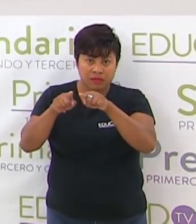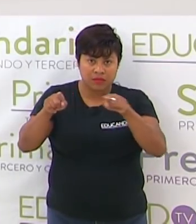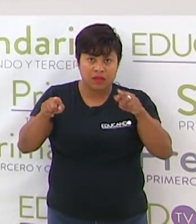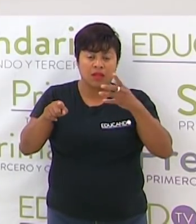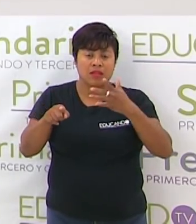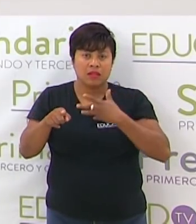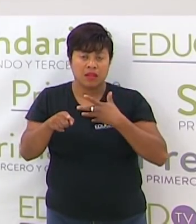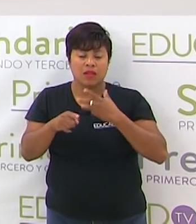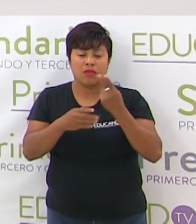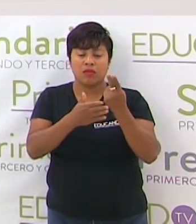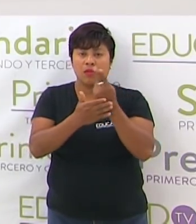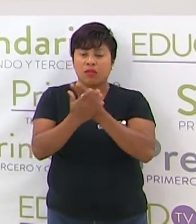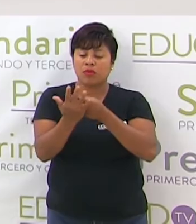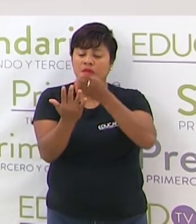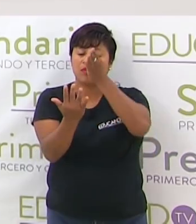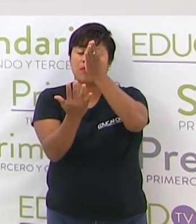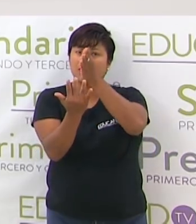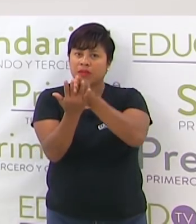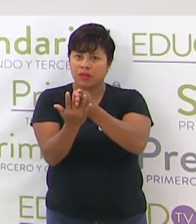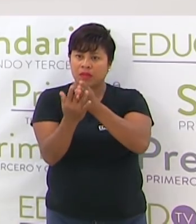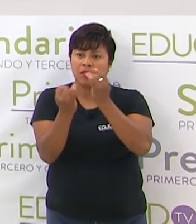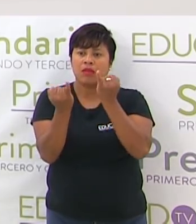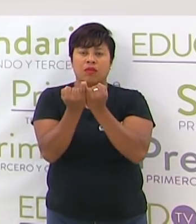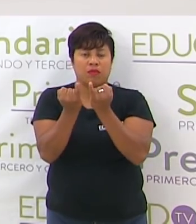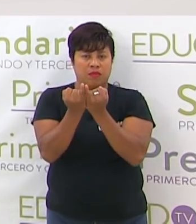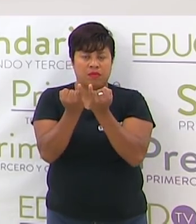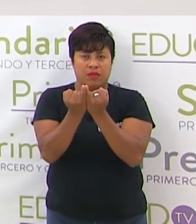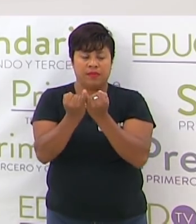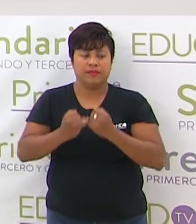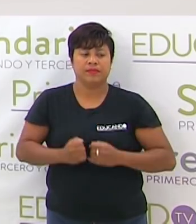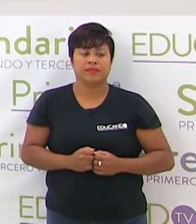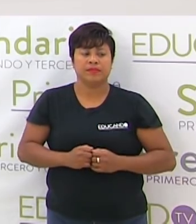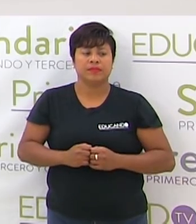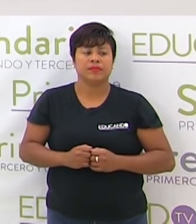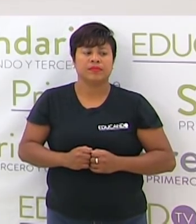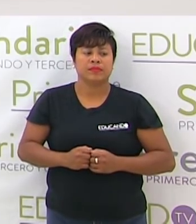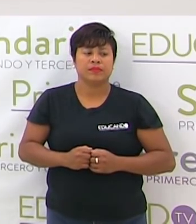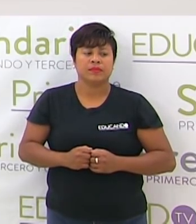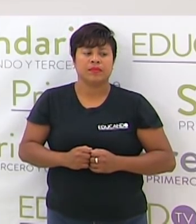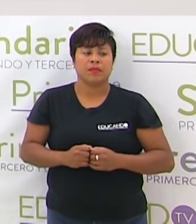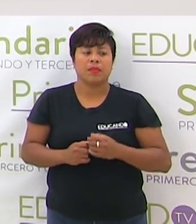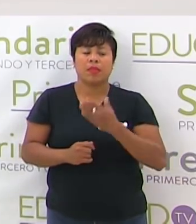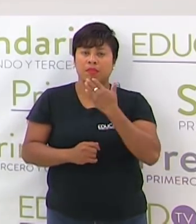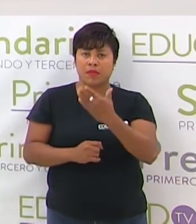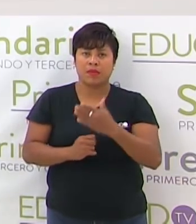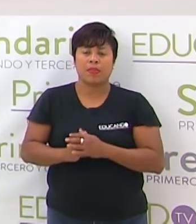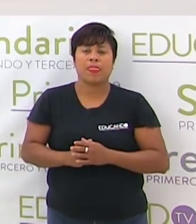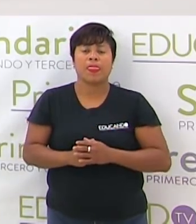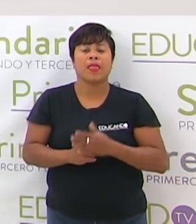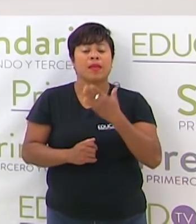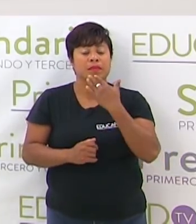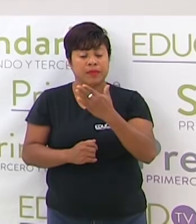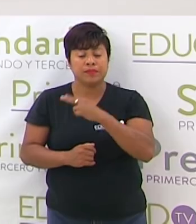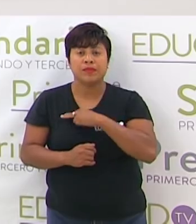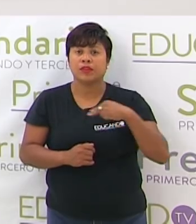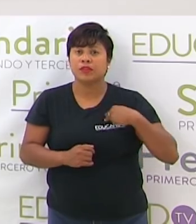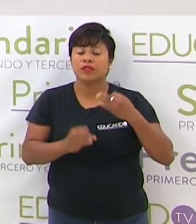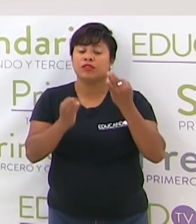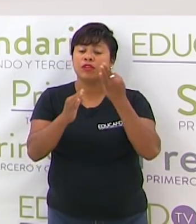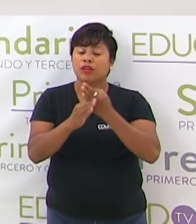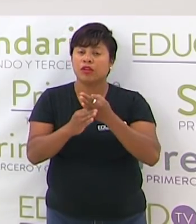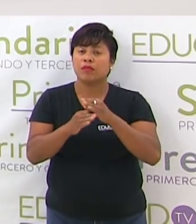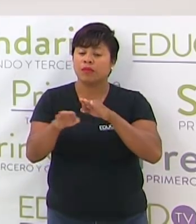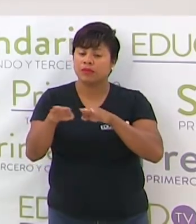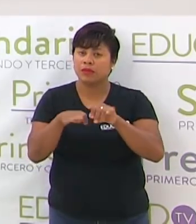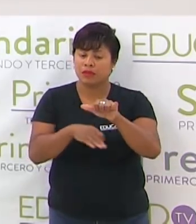segmento que divide una figura en dos partes exactamente iguales. Muy bien. Pues hoy vamos a trabajar